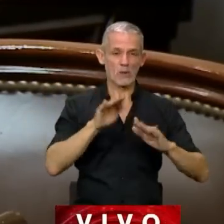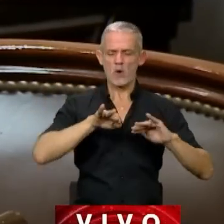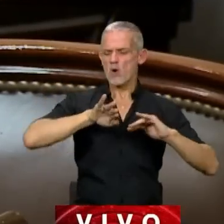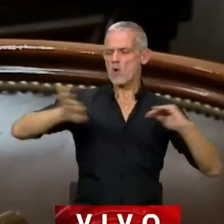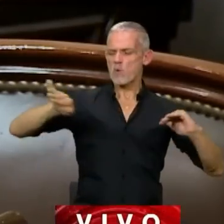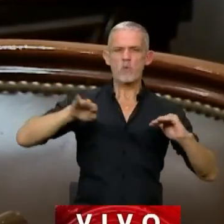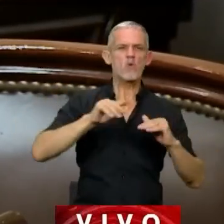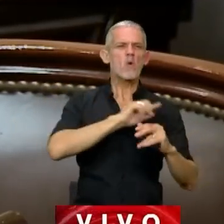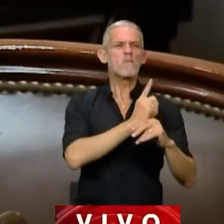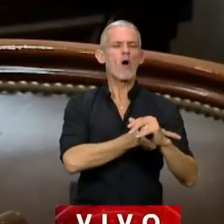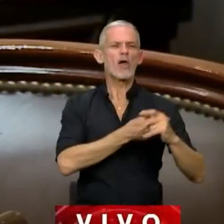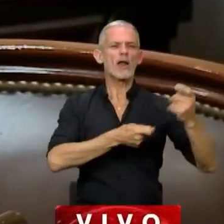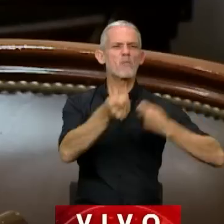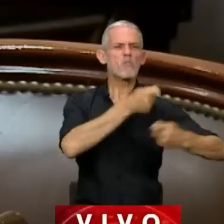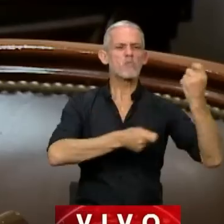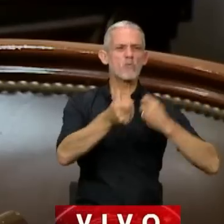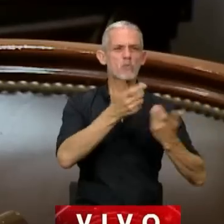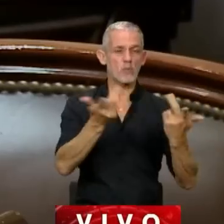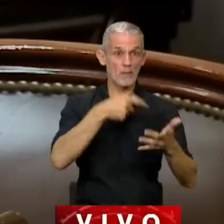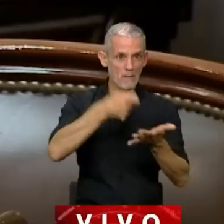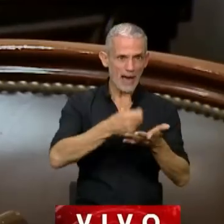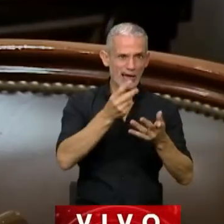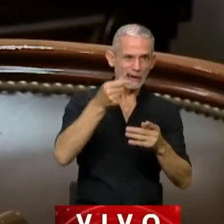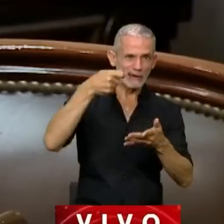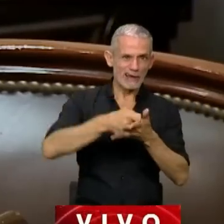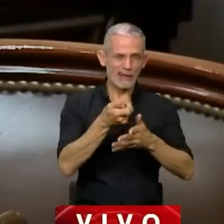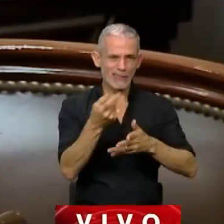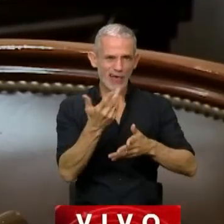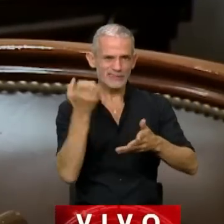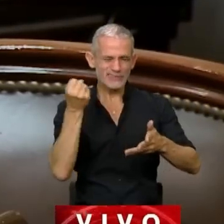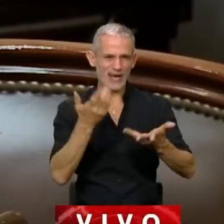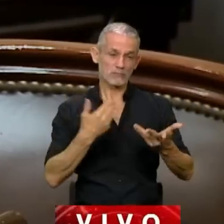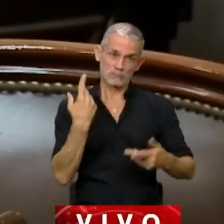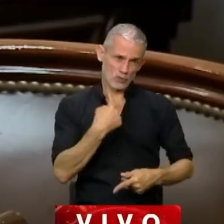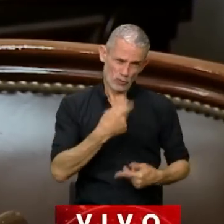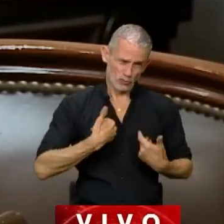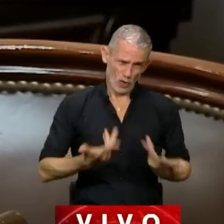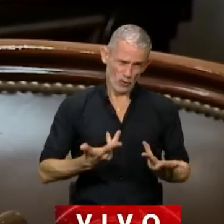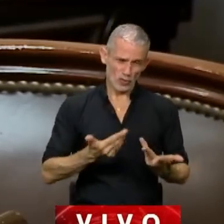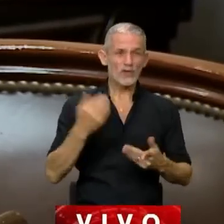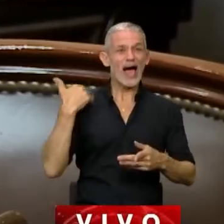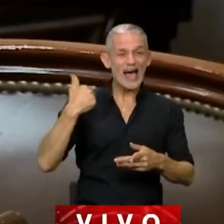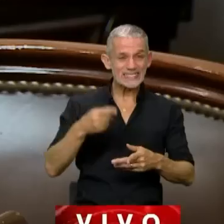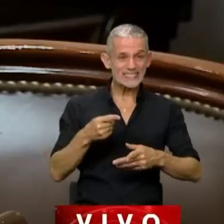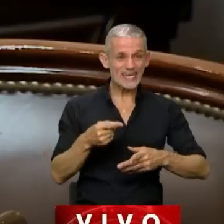el poder de la bolsa. Los que tienen el poder de la bolsa somos nosotros, señor presidente, y en el día de